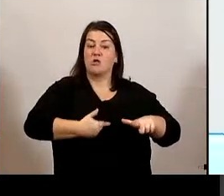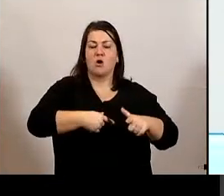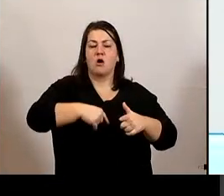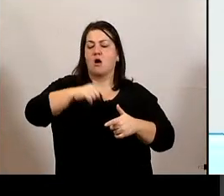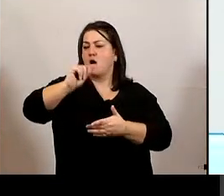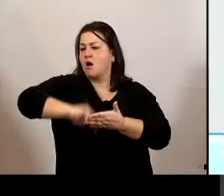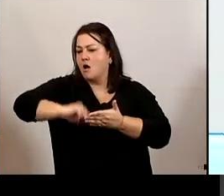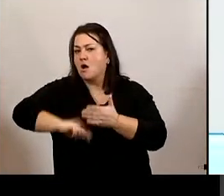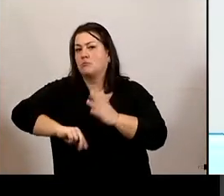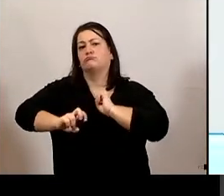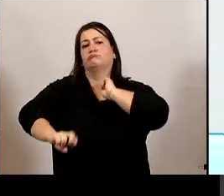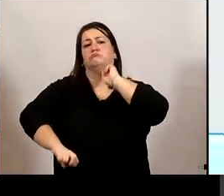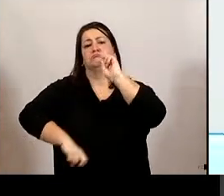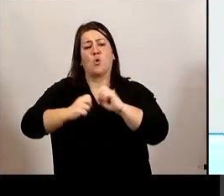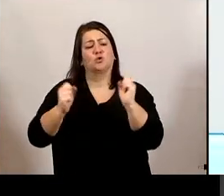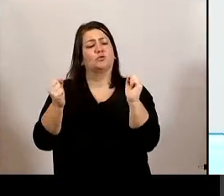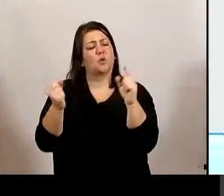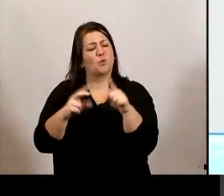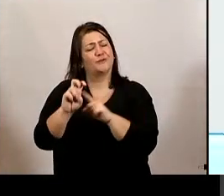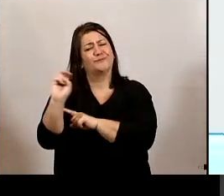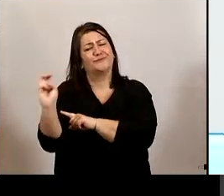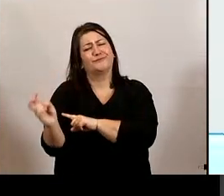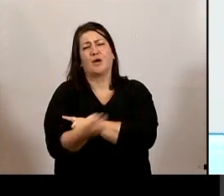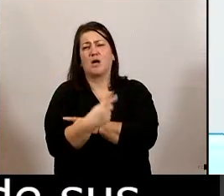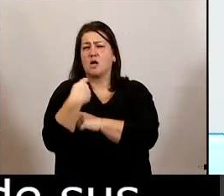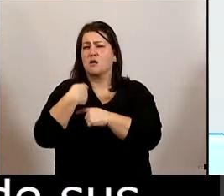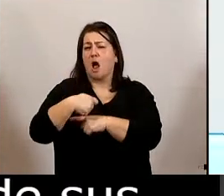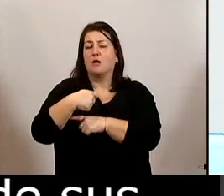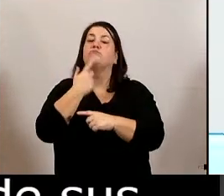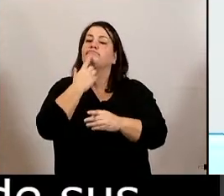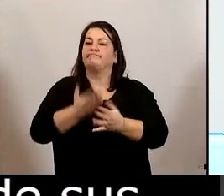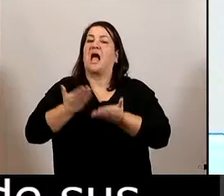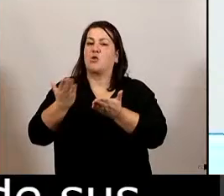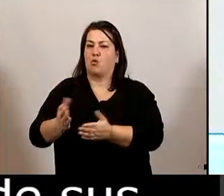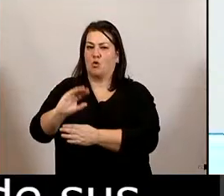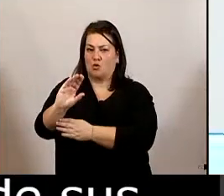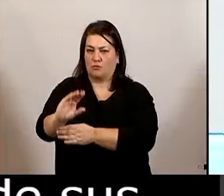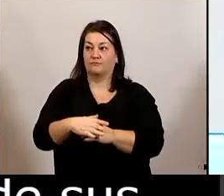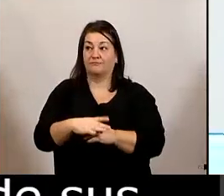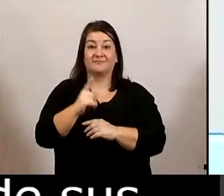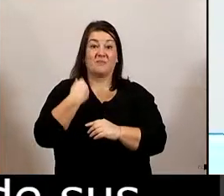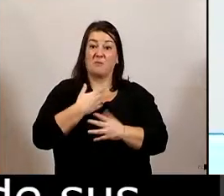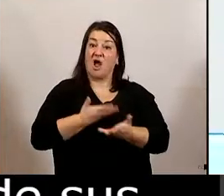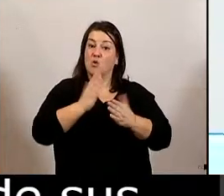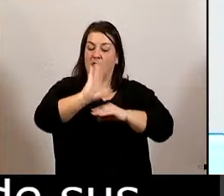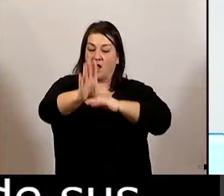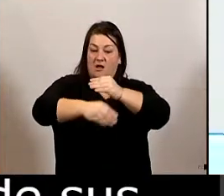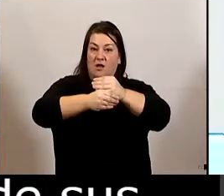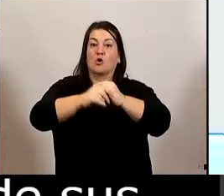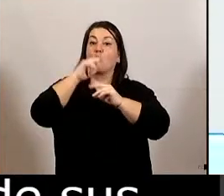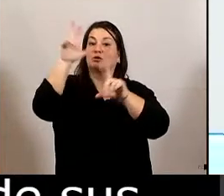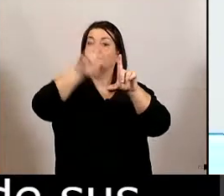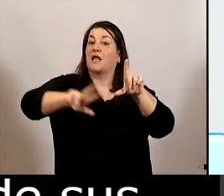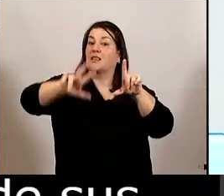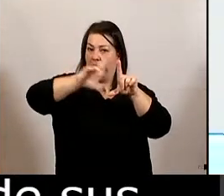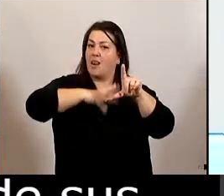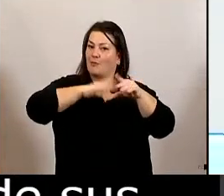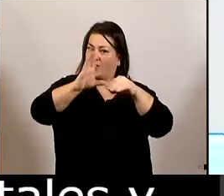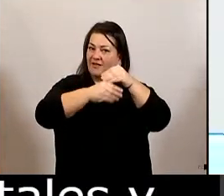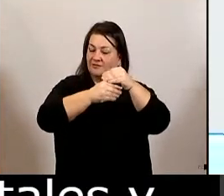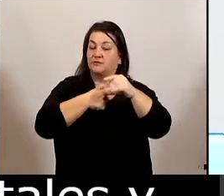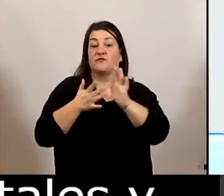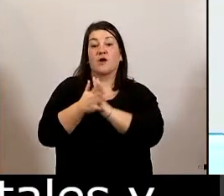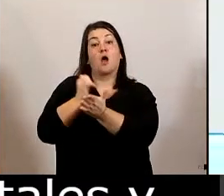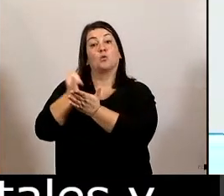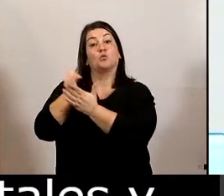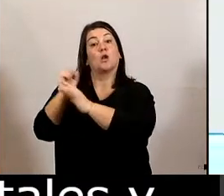contratación o renovación de sus pólizas. Estas ayudas son complementarias con las estatales y protegen a los agricultores